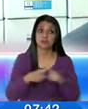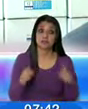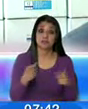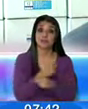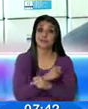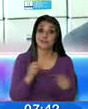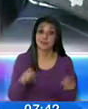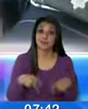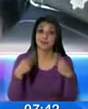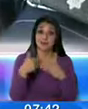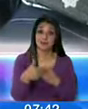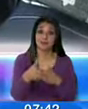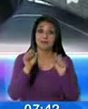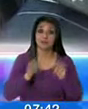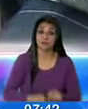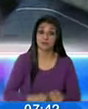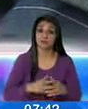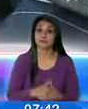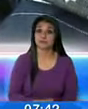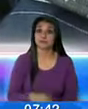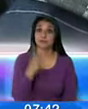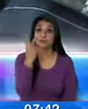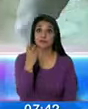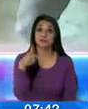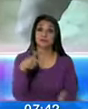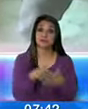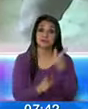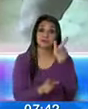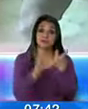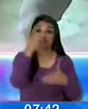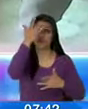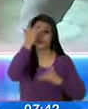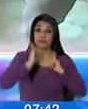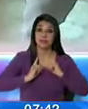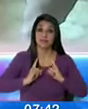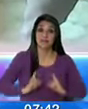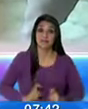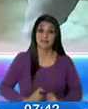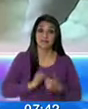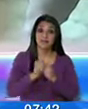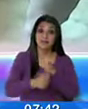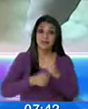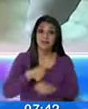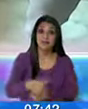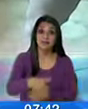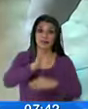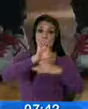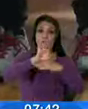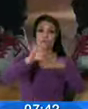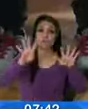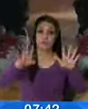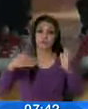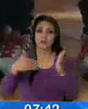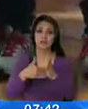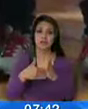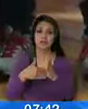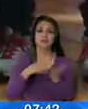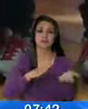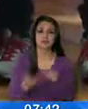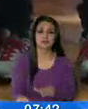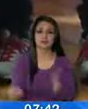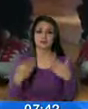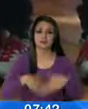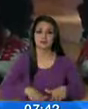sostener esas vidas. Se calcula que de los 12,000 pacientes con cáncer registrados cada año en el Ecuador, 9,000 lastimosamente